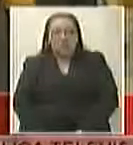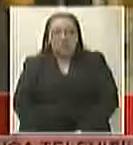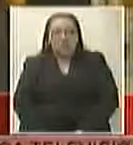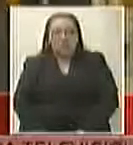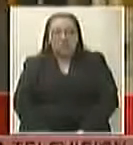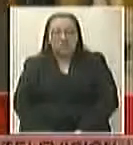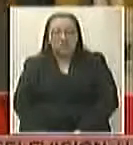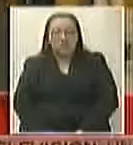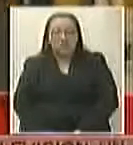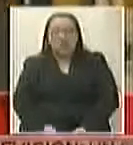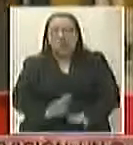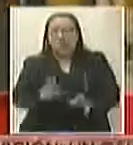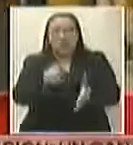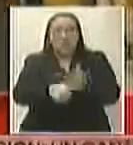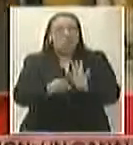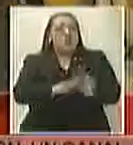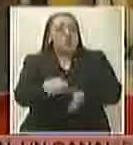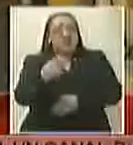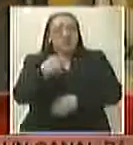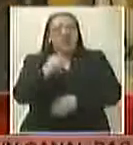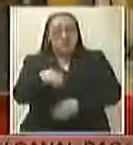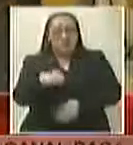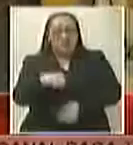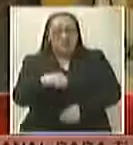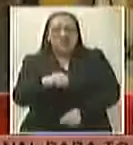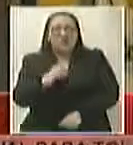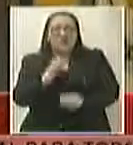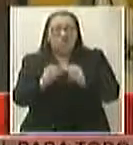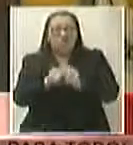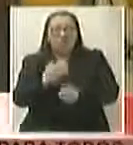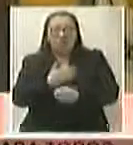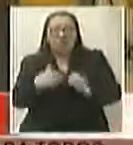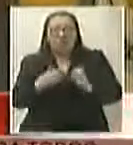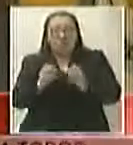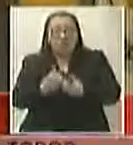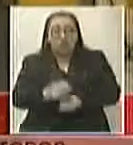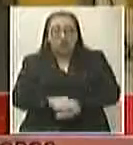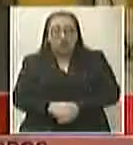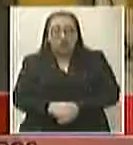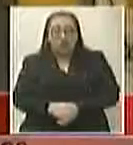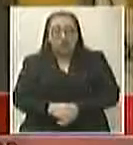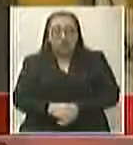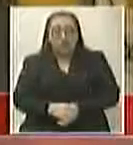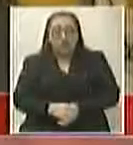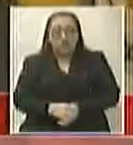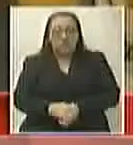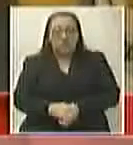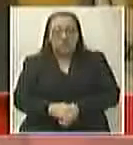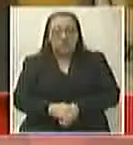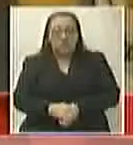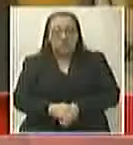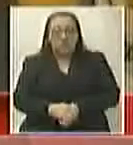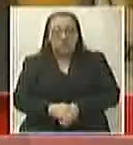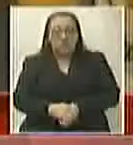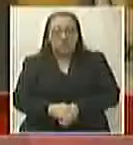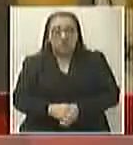del documento, incluso ella lo hizo, claro, ella se comunicó con el presidente del Congreso, con algunos voceros, a